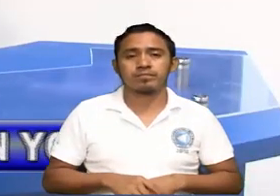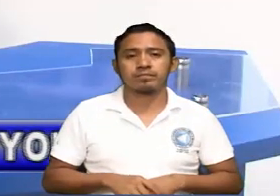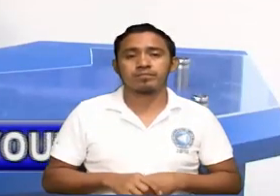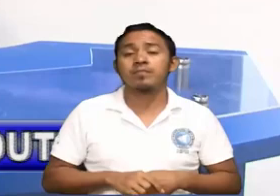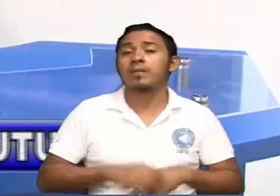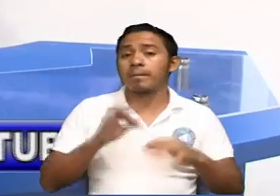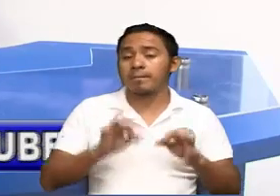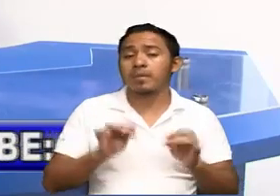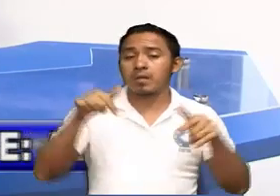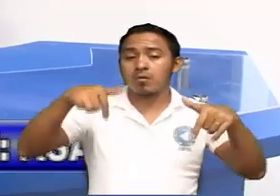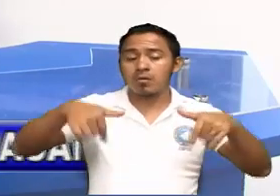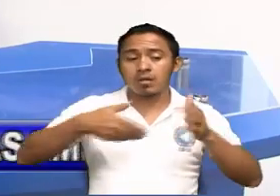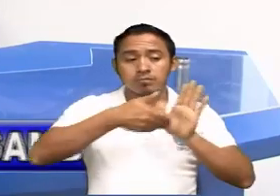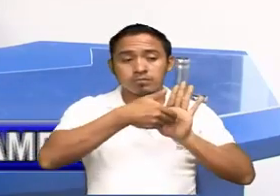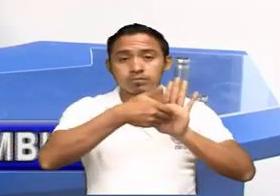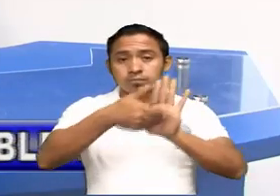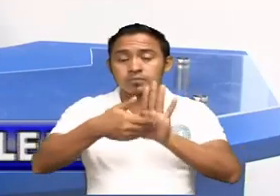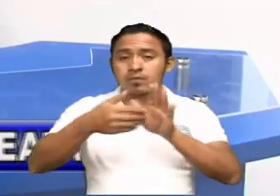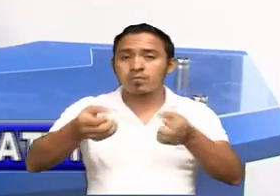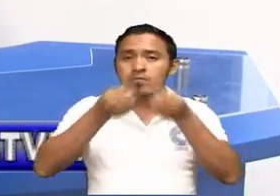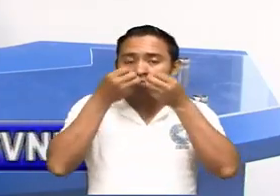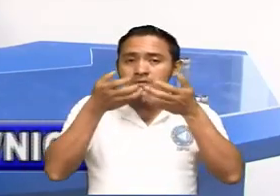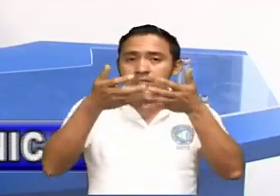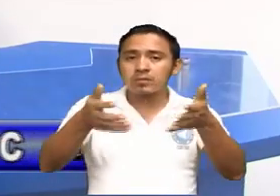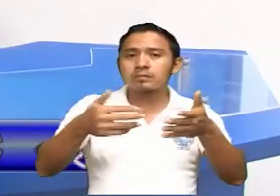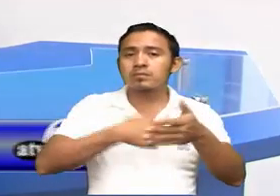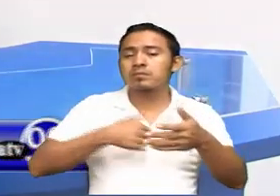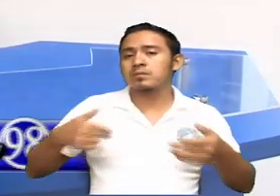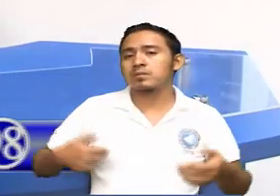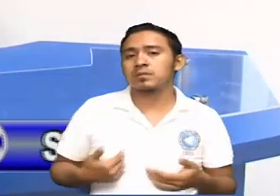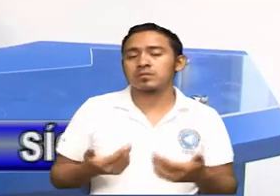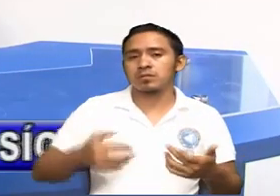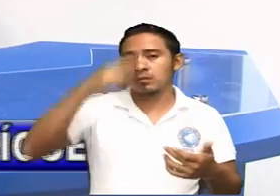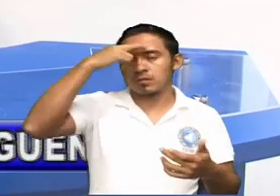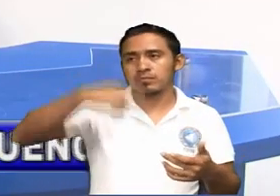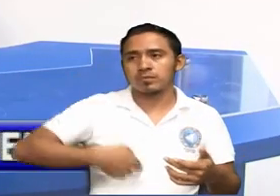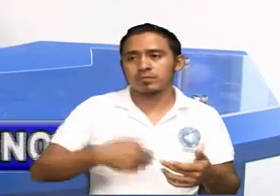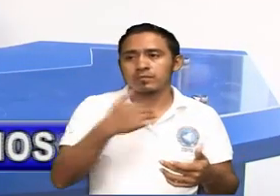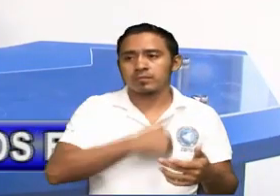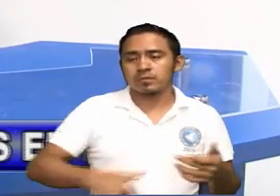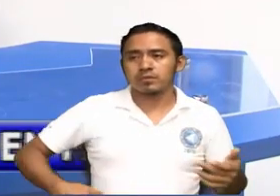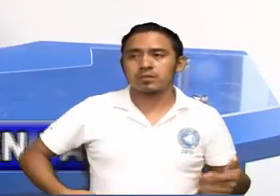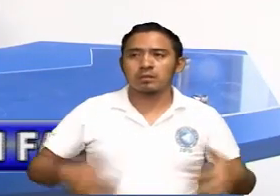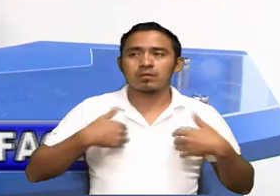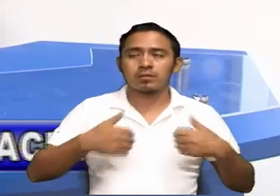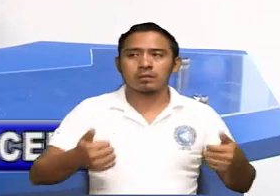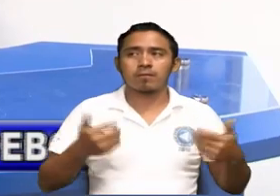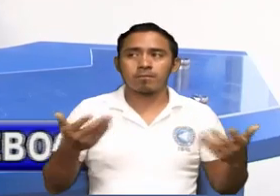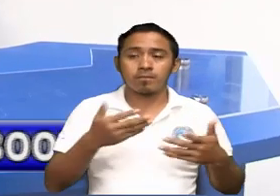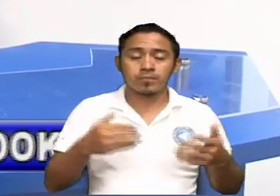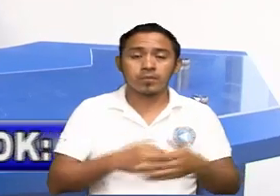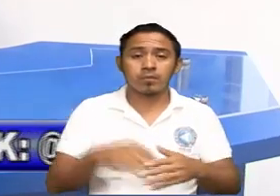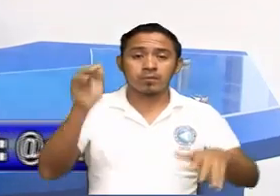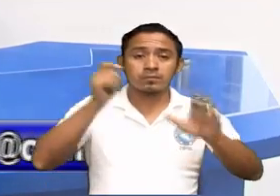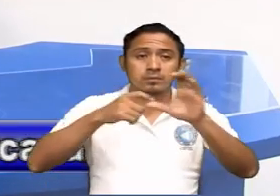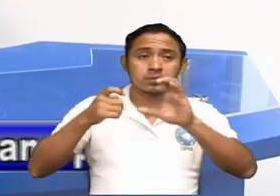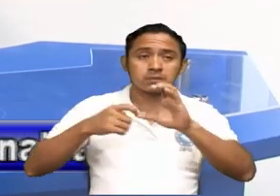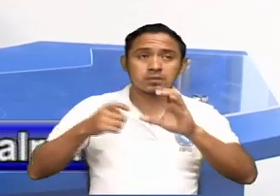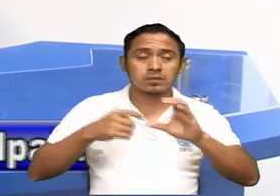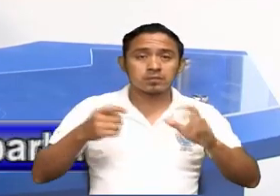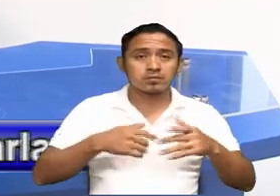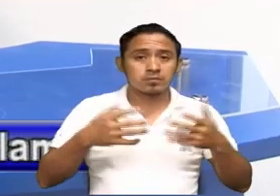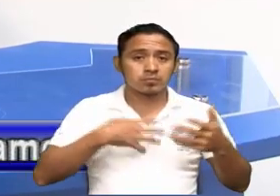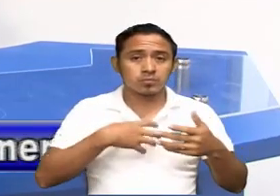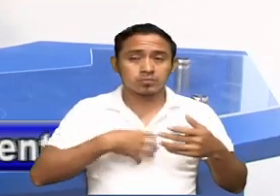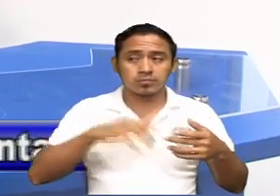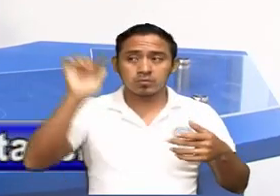Bien, y a continuación ahora les dejamos con el comunicado que emitieron las autoridades del Ministerio de Salud refiriéndose a la alerta orientada